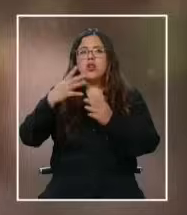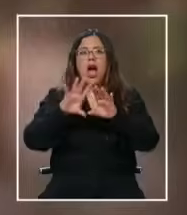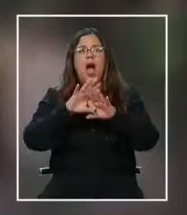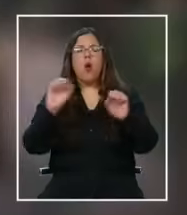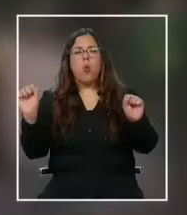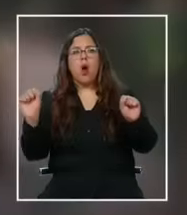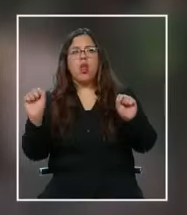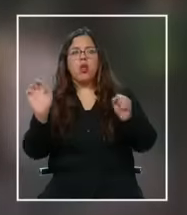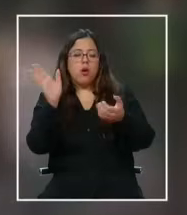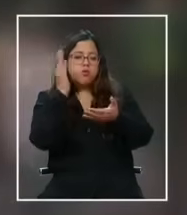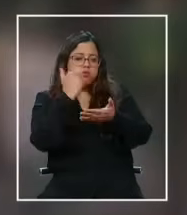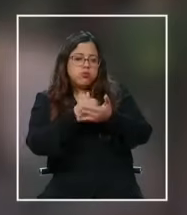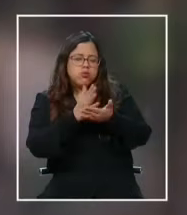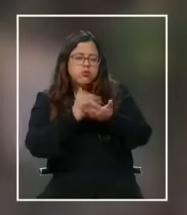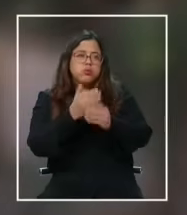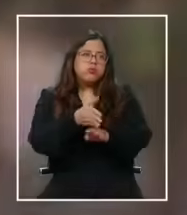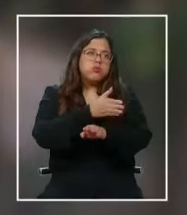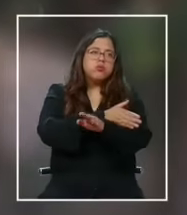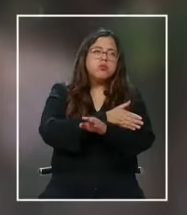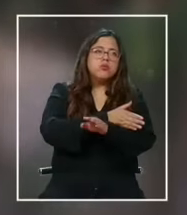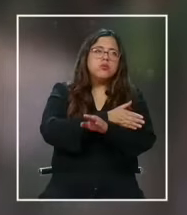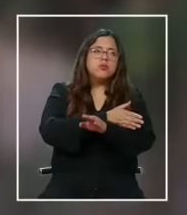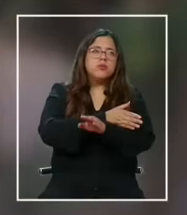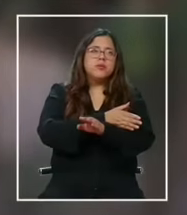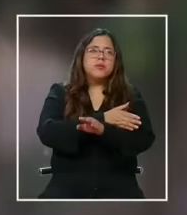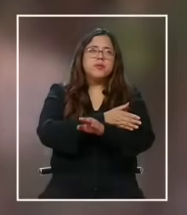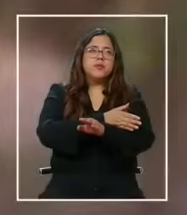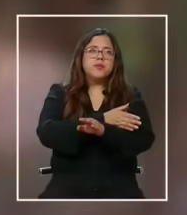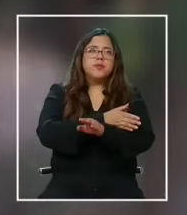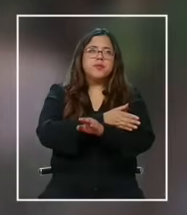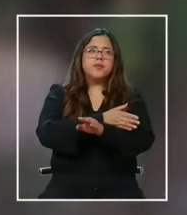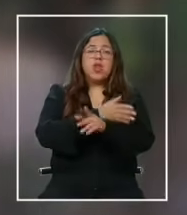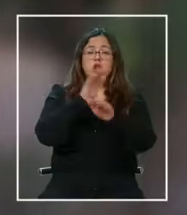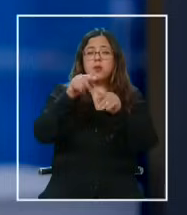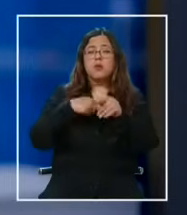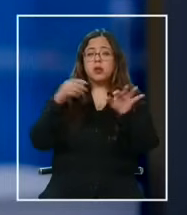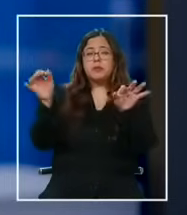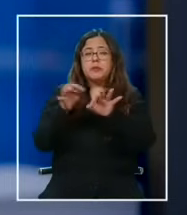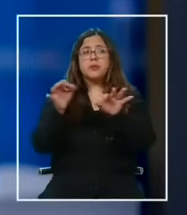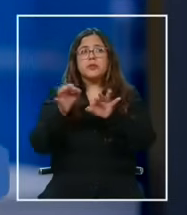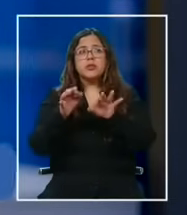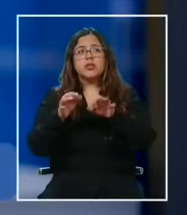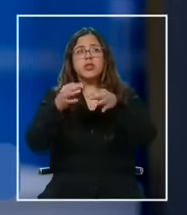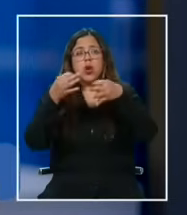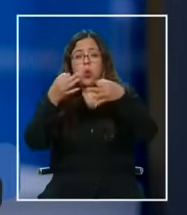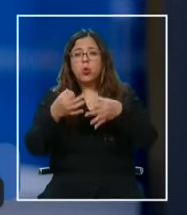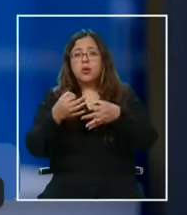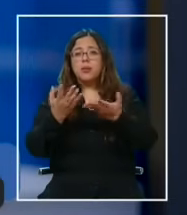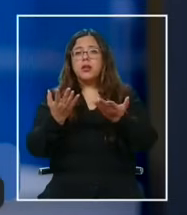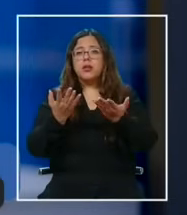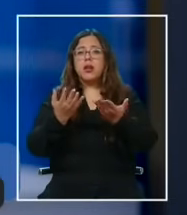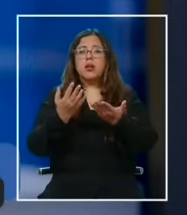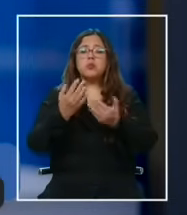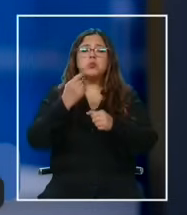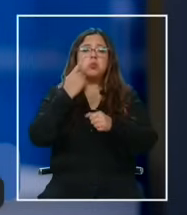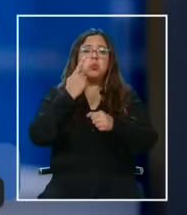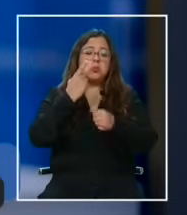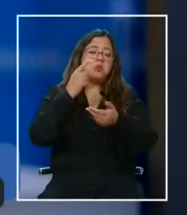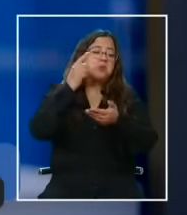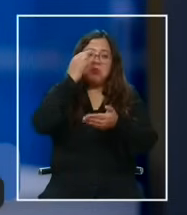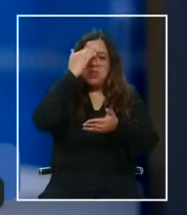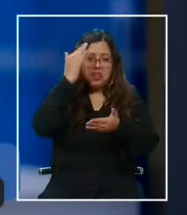acordado hacer esto de tal manera de la misma de la forma en que yo le acabo de escribir en el día en particular por la instrucciones que había